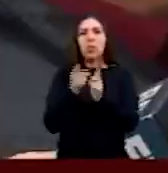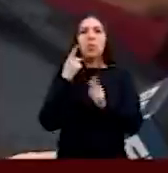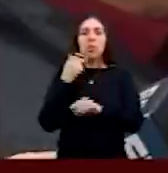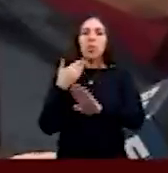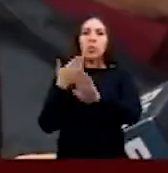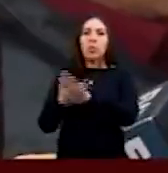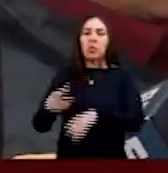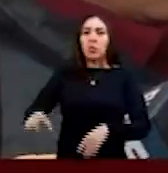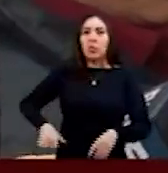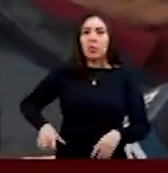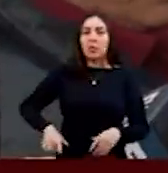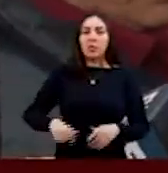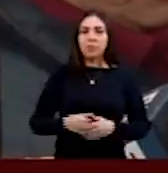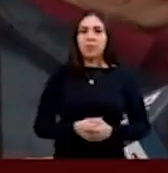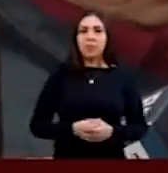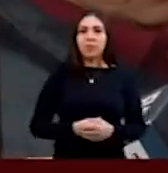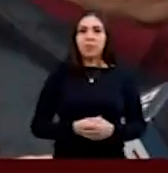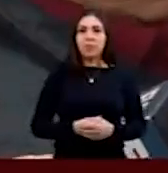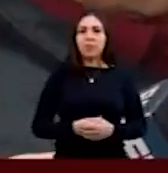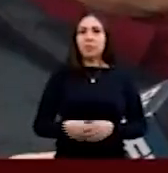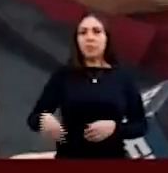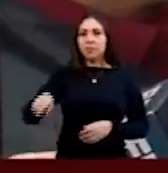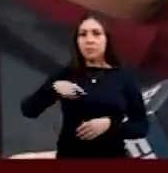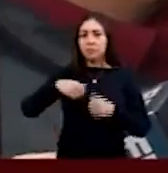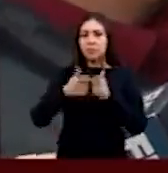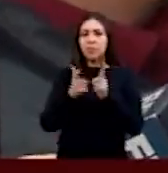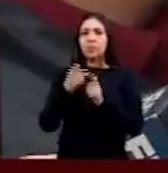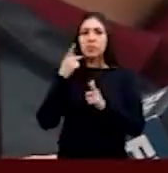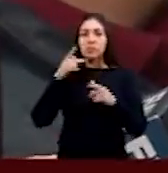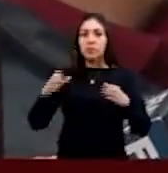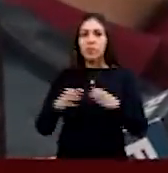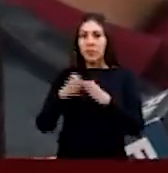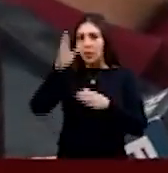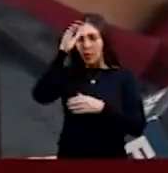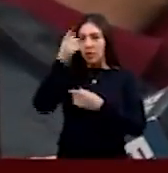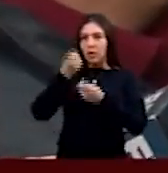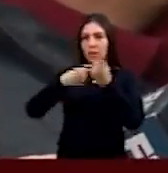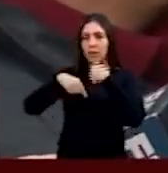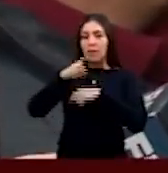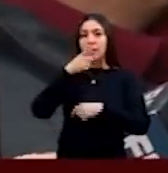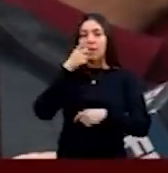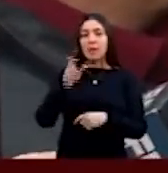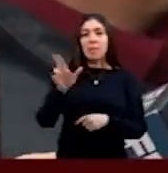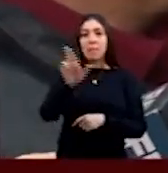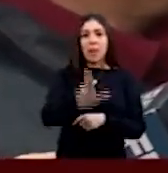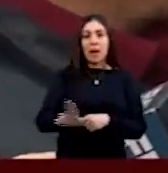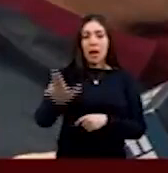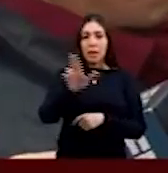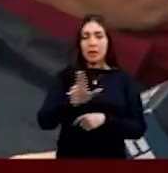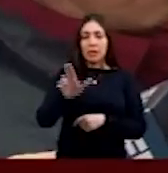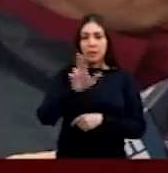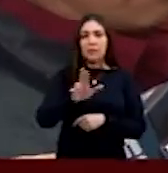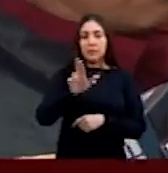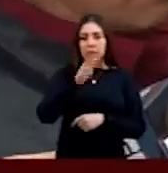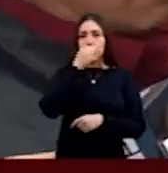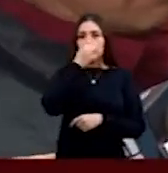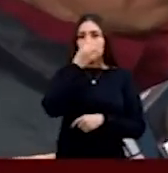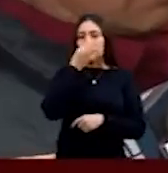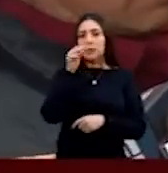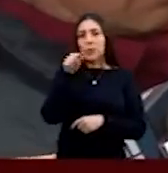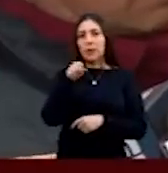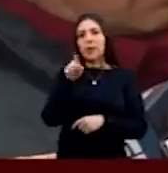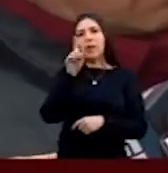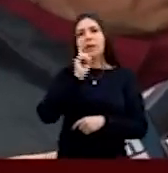Y lo que acordamos en el grupo es que el martes, en la previa que tenemos, vamos a presentar la